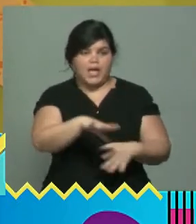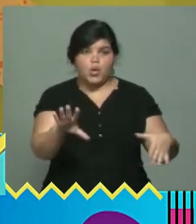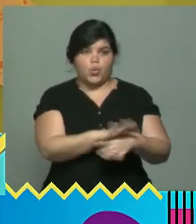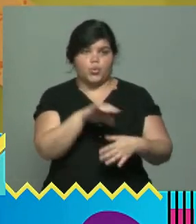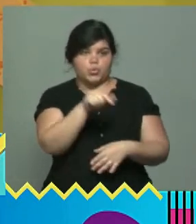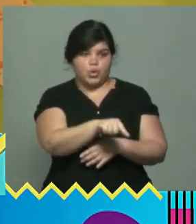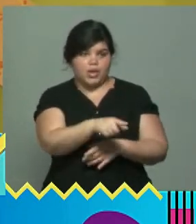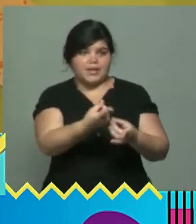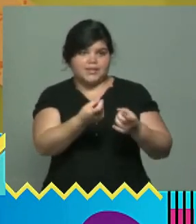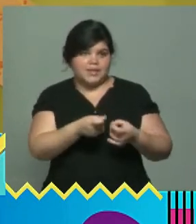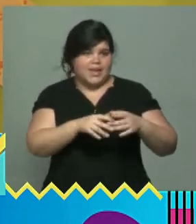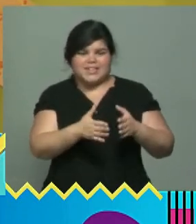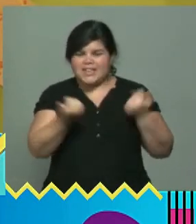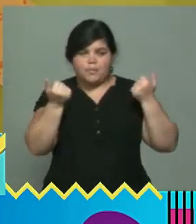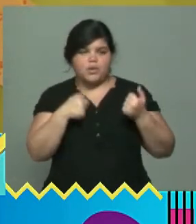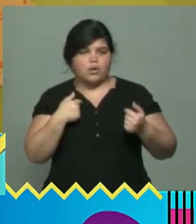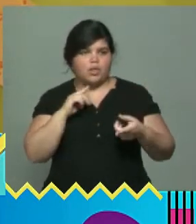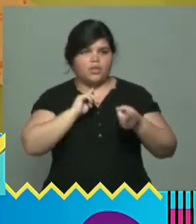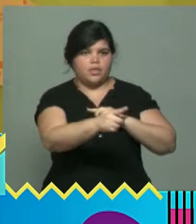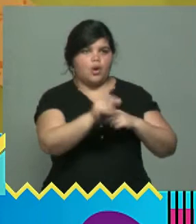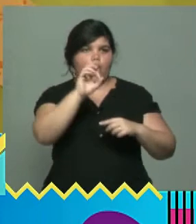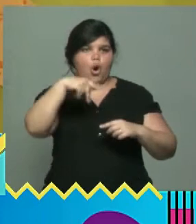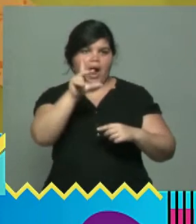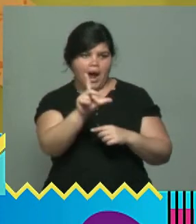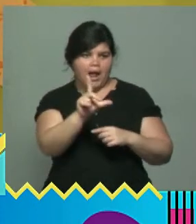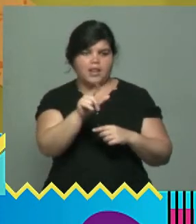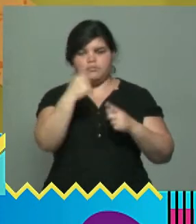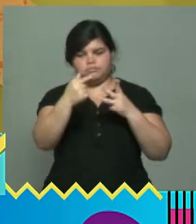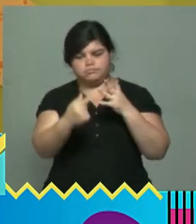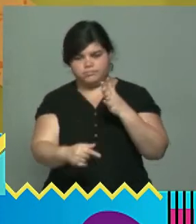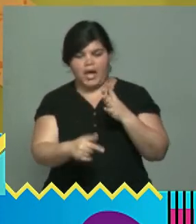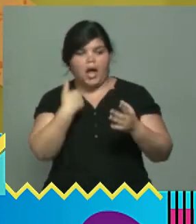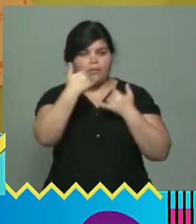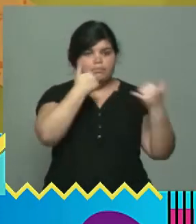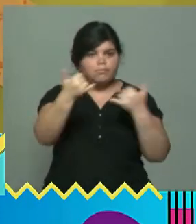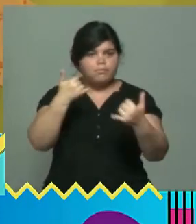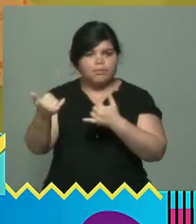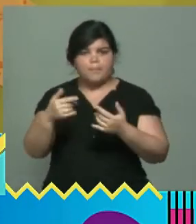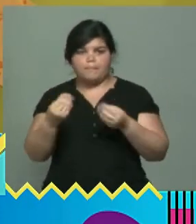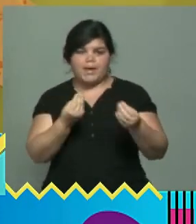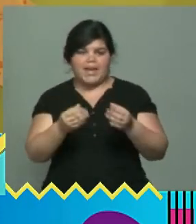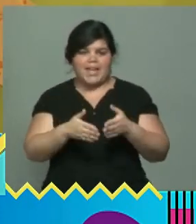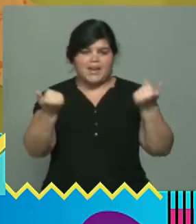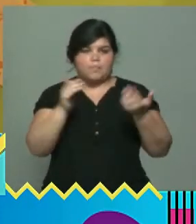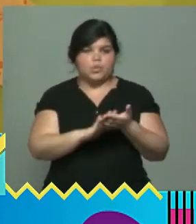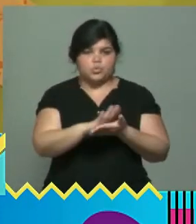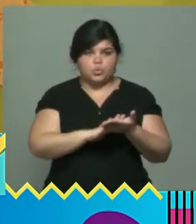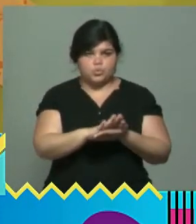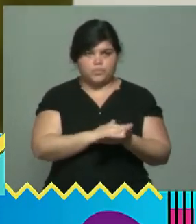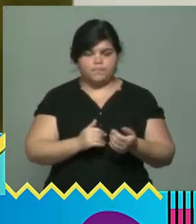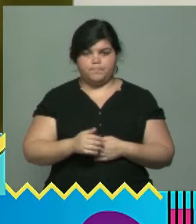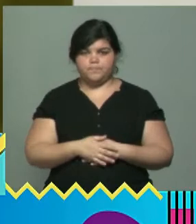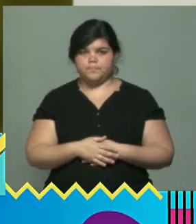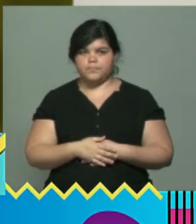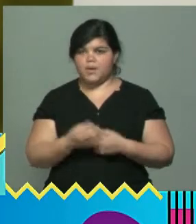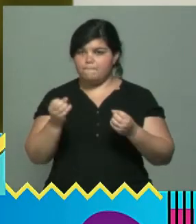momento, bueno, nosotros inmediatamente nos comunicamos con OAL, con guardias, para que actúe en el momento. Pero bueno, depende de la situación, es la actuación. Bien,